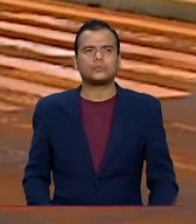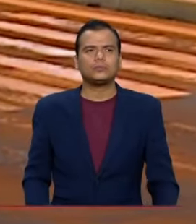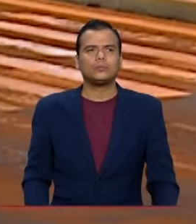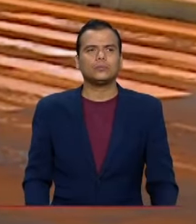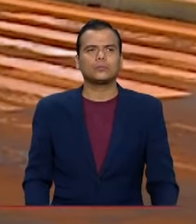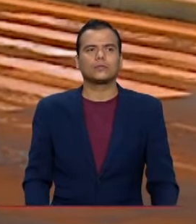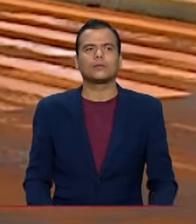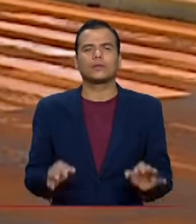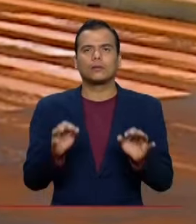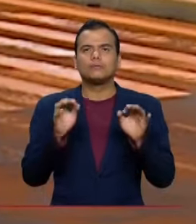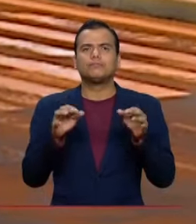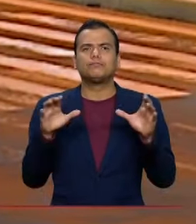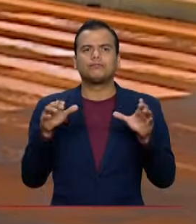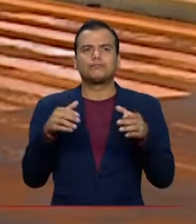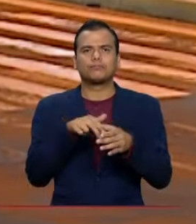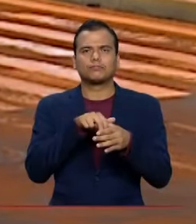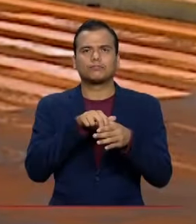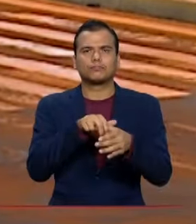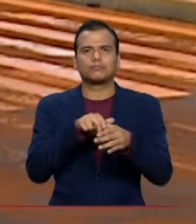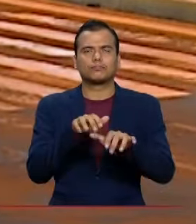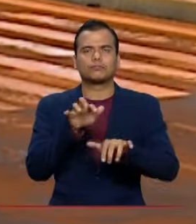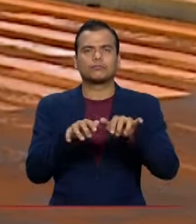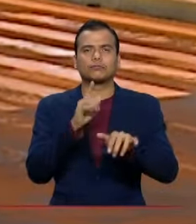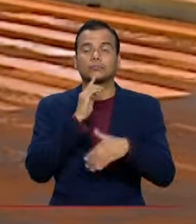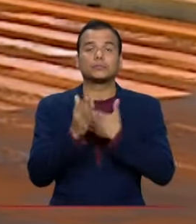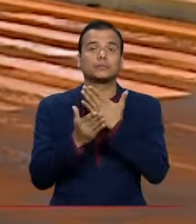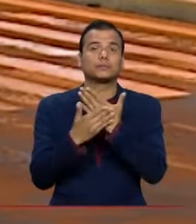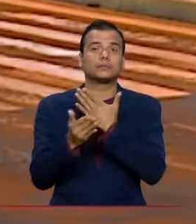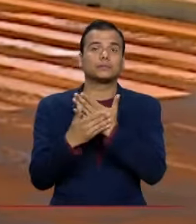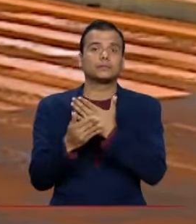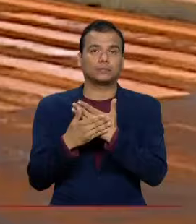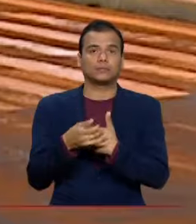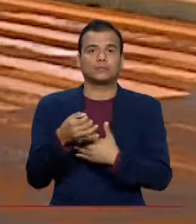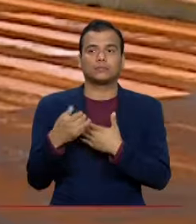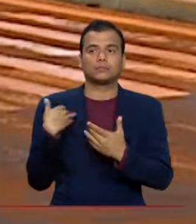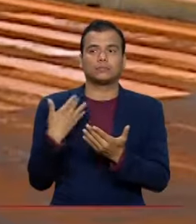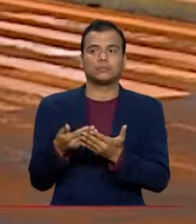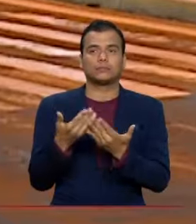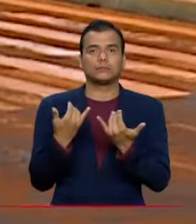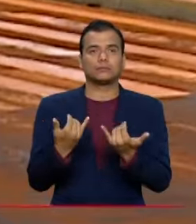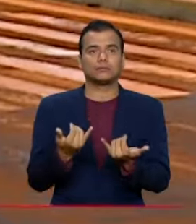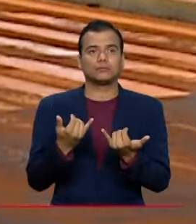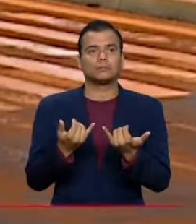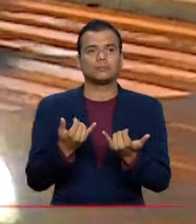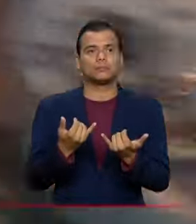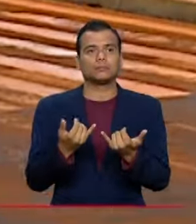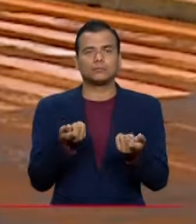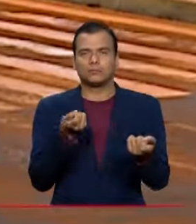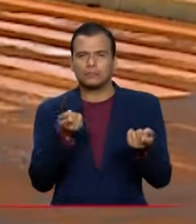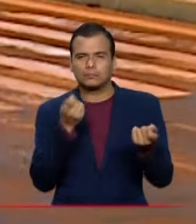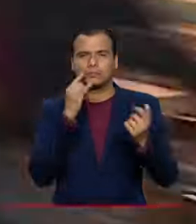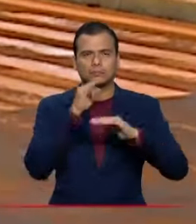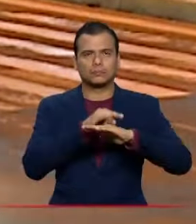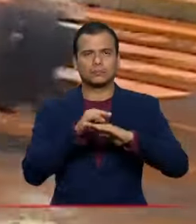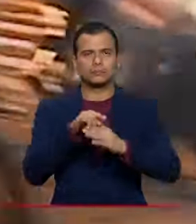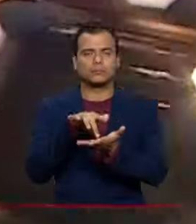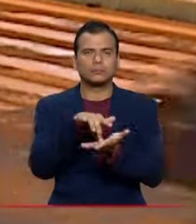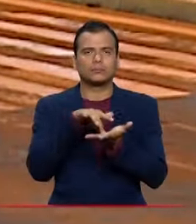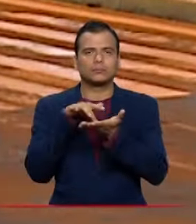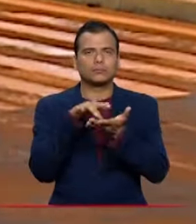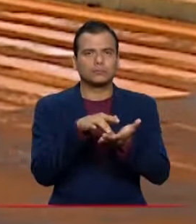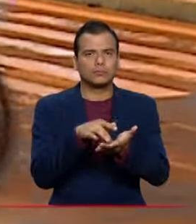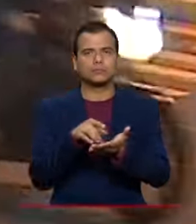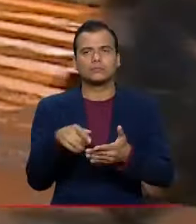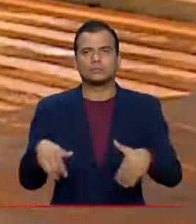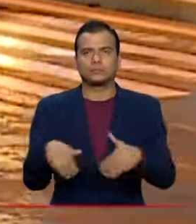Desde la seccional de Tránsito y Transporte dieron a conocer que al momento se adelantan 15 áreas de prevención en las vías del departamento,